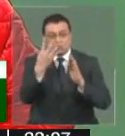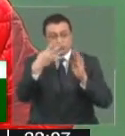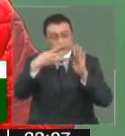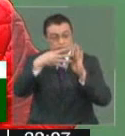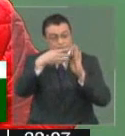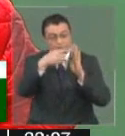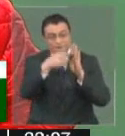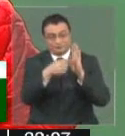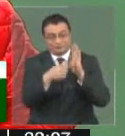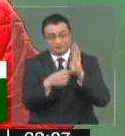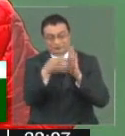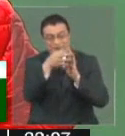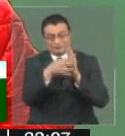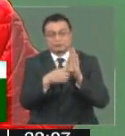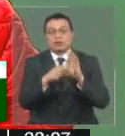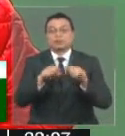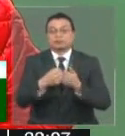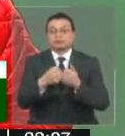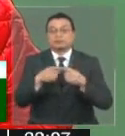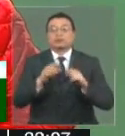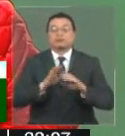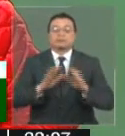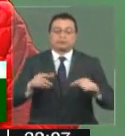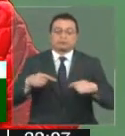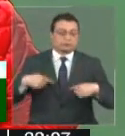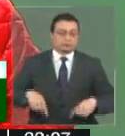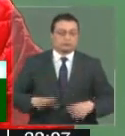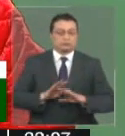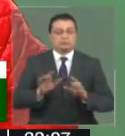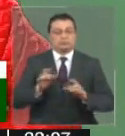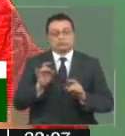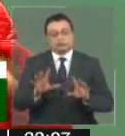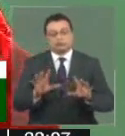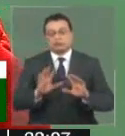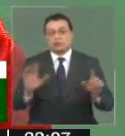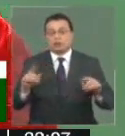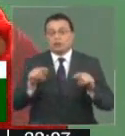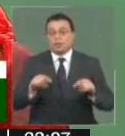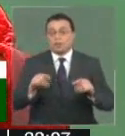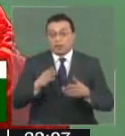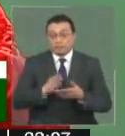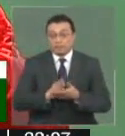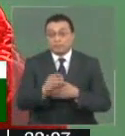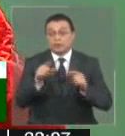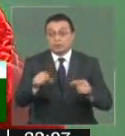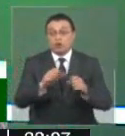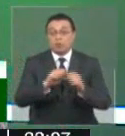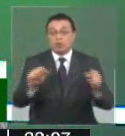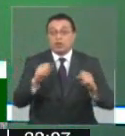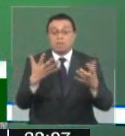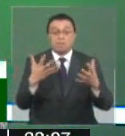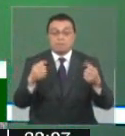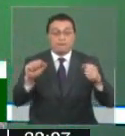Nico. Uh-huh. Sí. Y ahí quedé con una tetrapléjica y... Bueno, consecuencia de eso no puedo mover